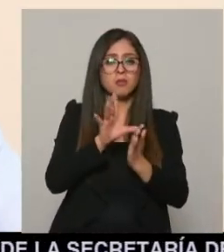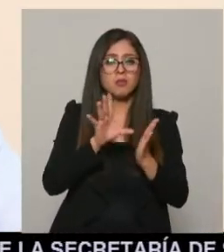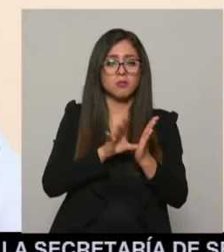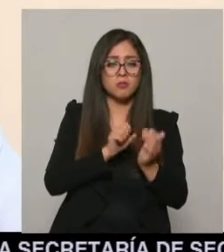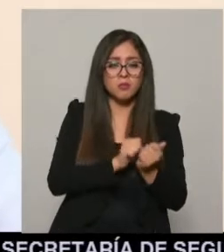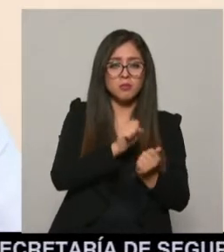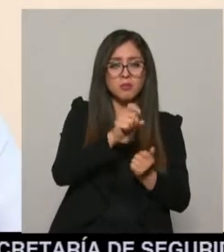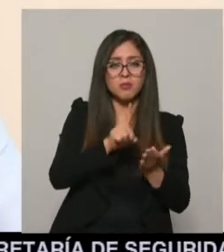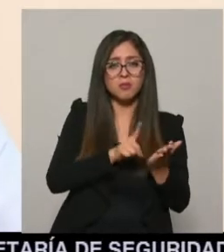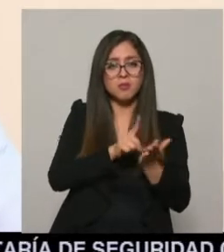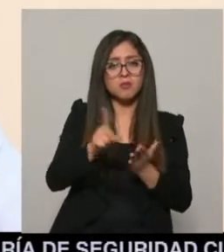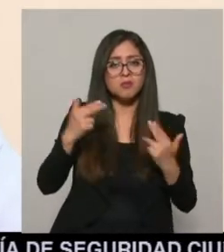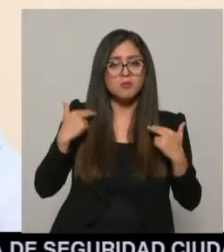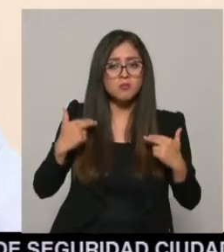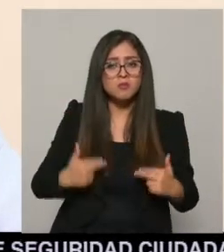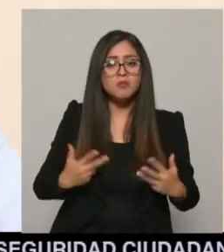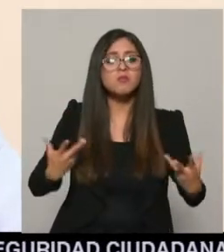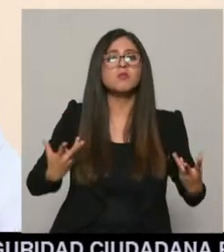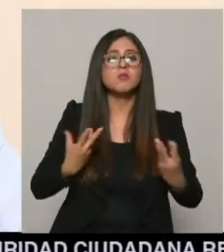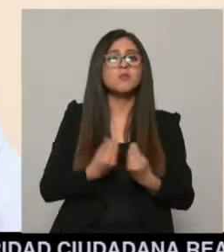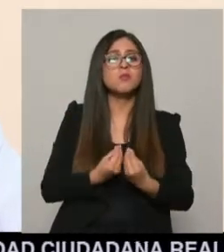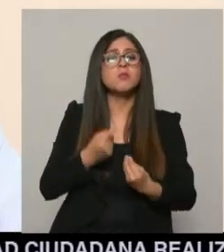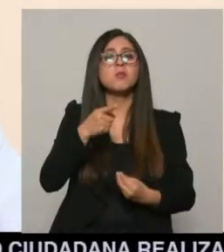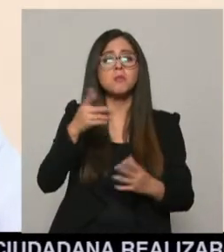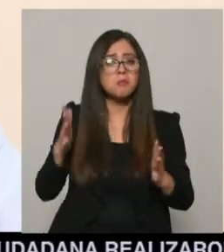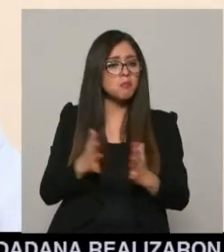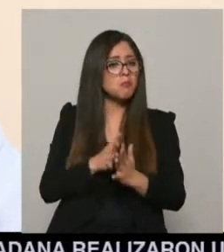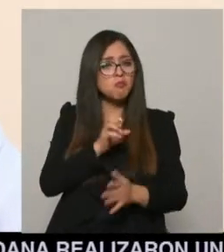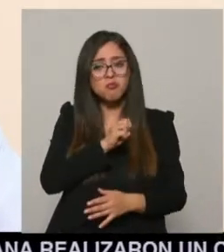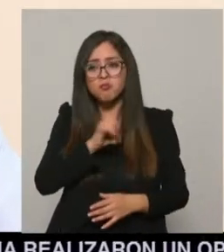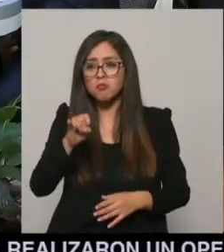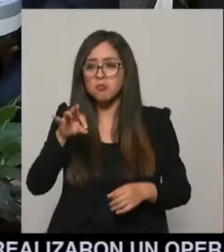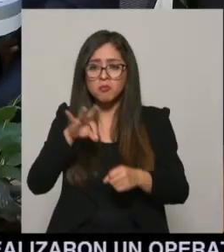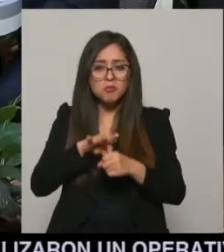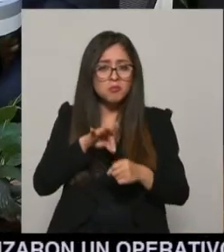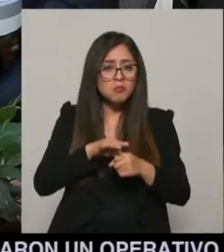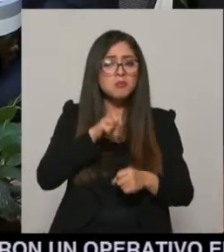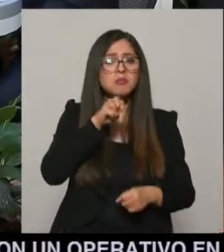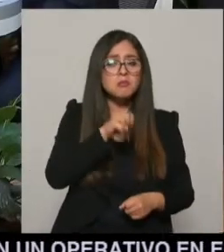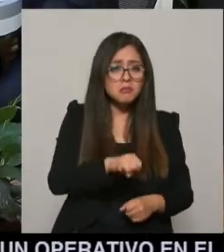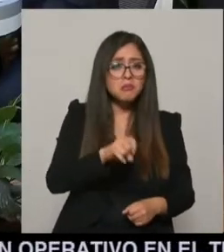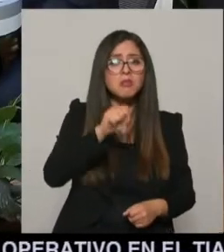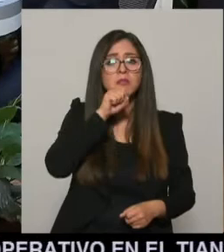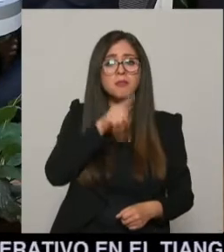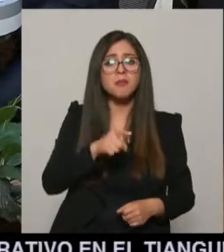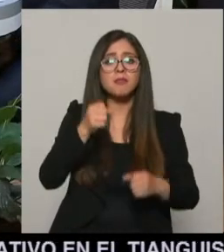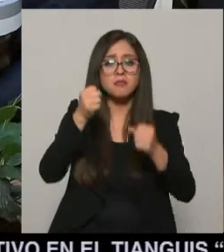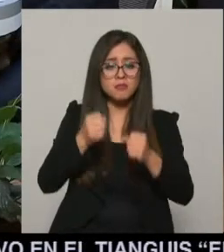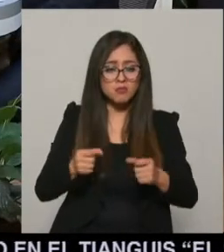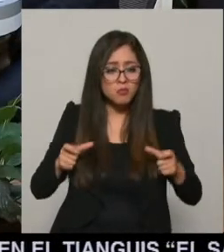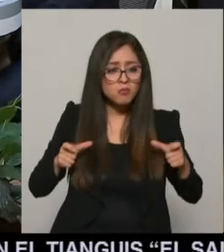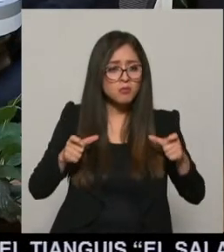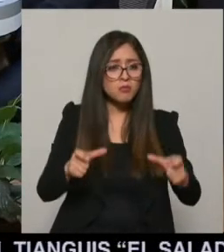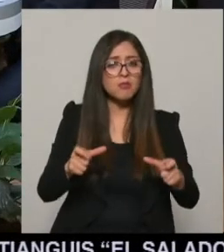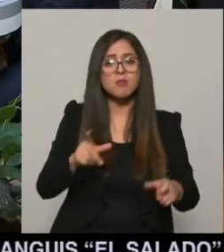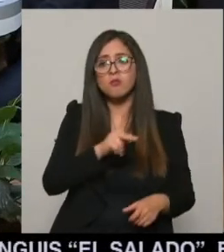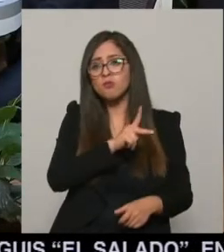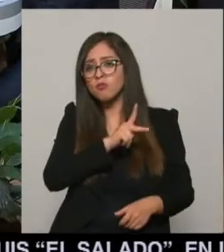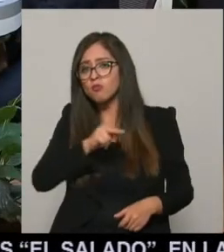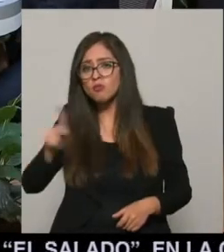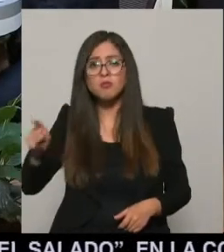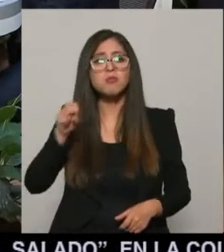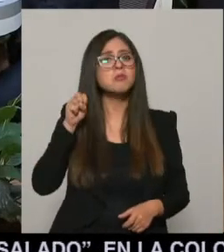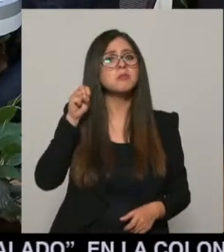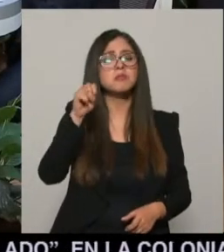caso de la Ley de Participación Ciudadana fue absolutamente a favor. En el caso de la Ley de Seguridad Ciudadana fue absolutamente a